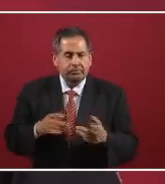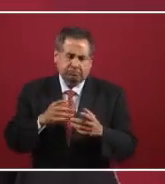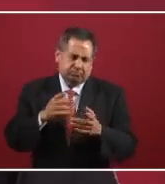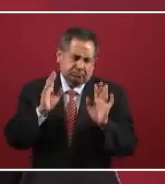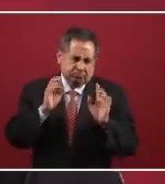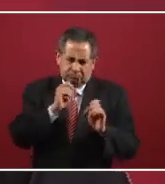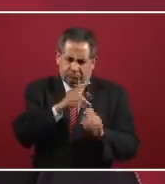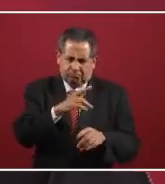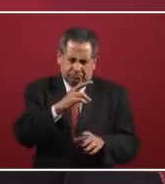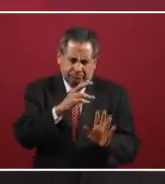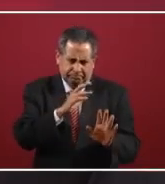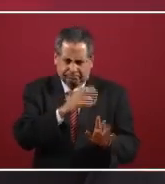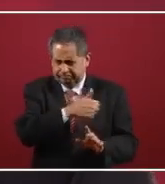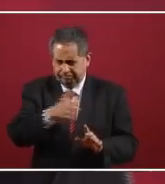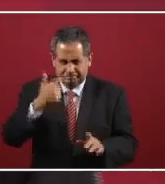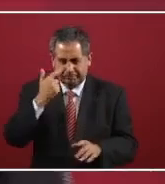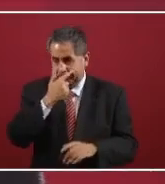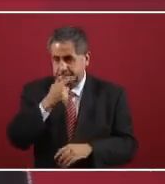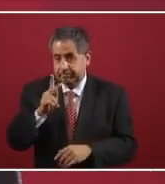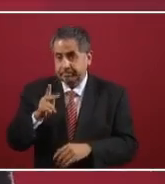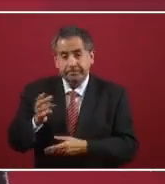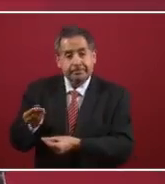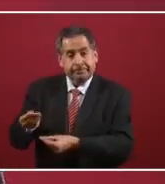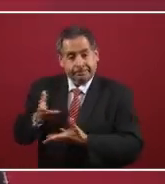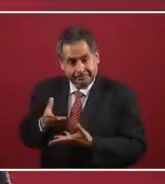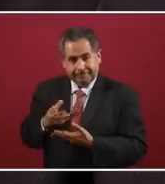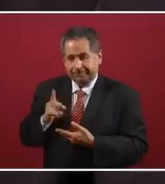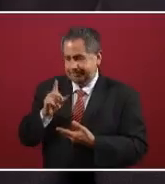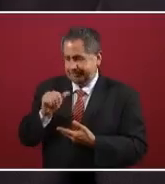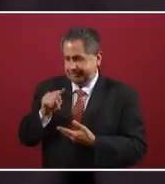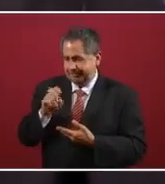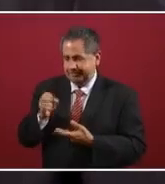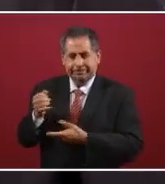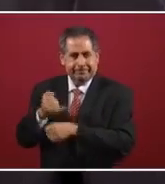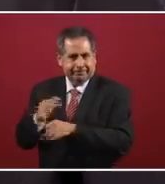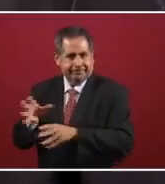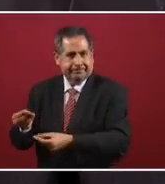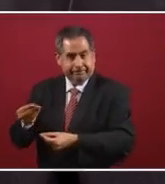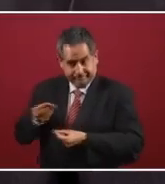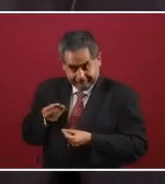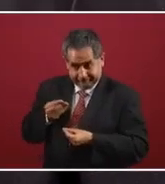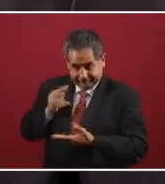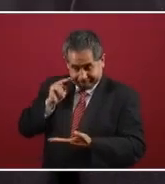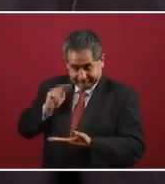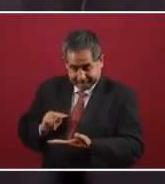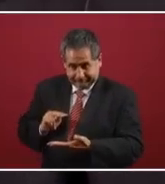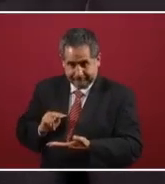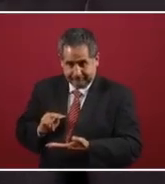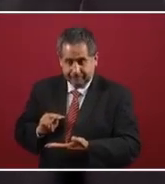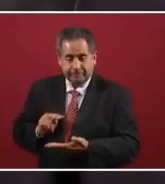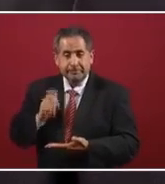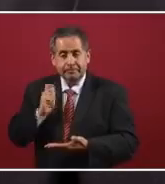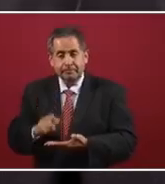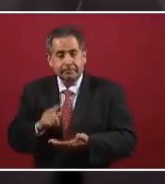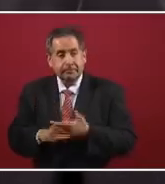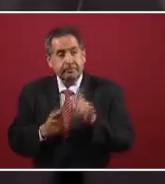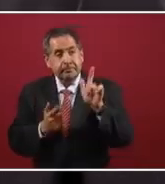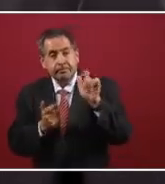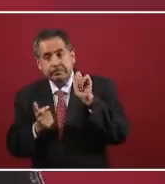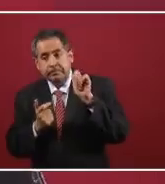legítimo. Pero el dato que yo tengo es que en